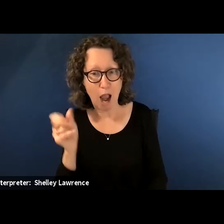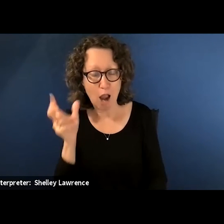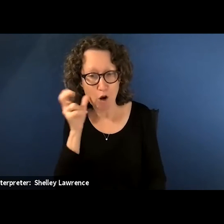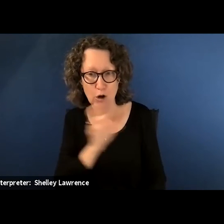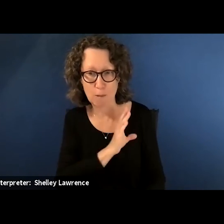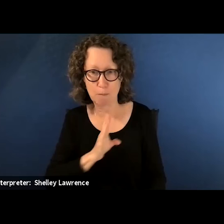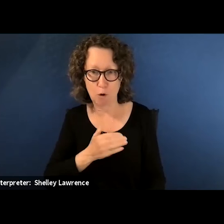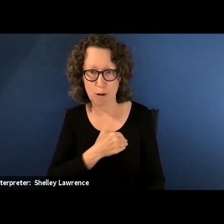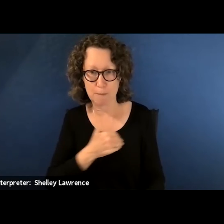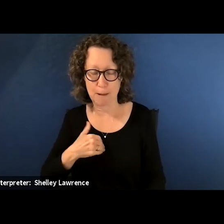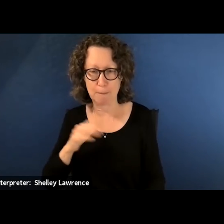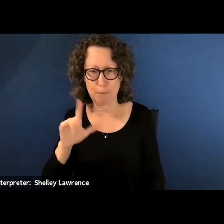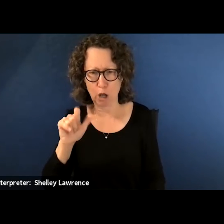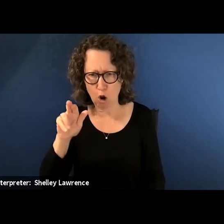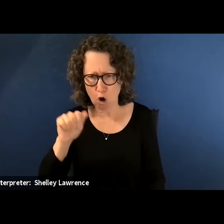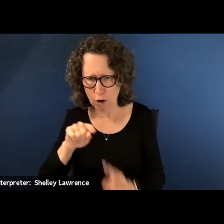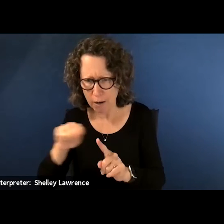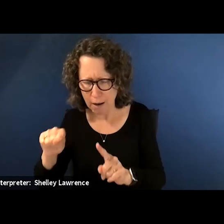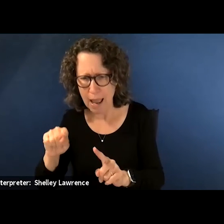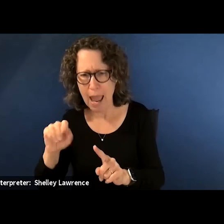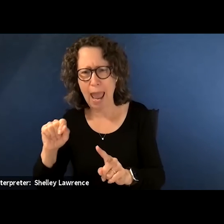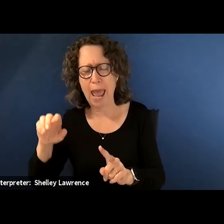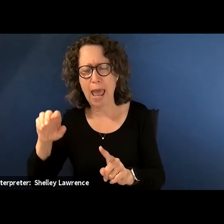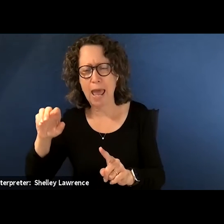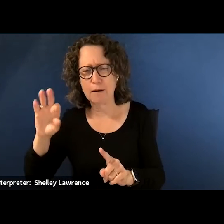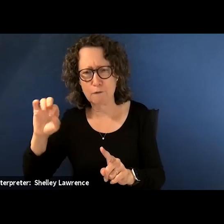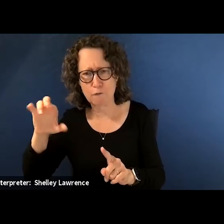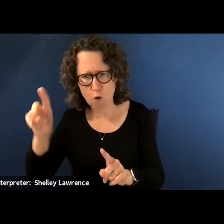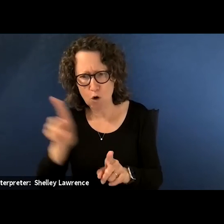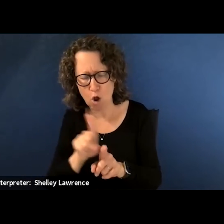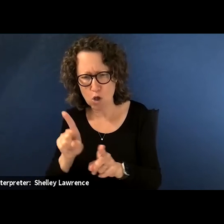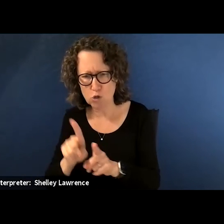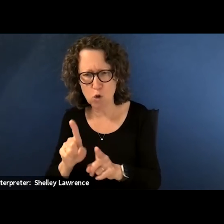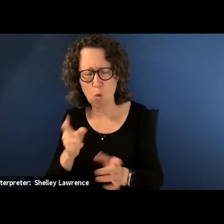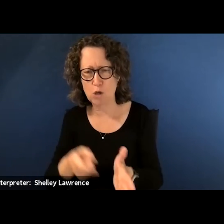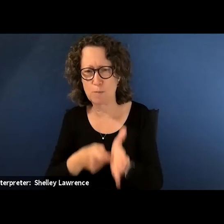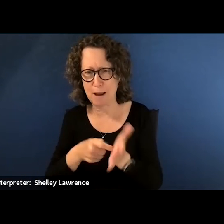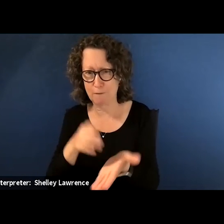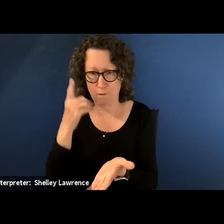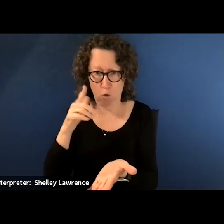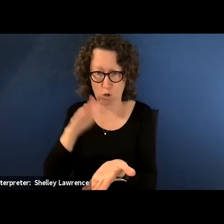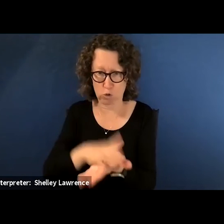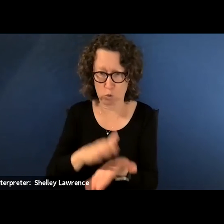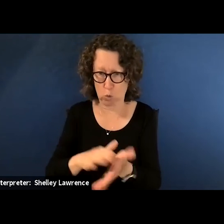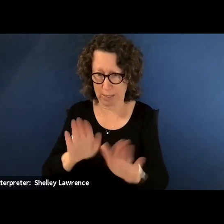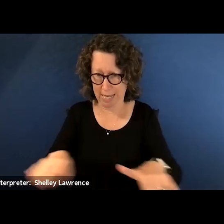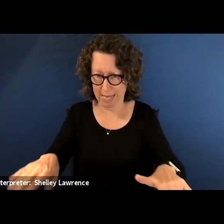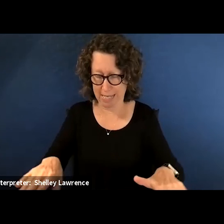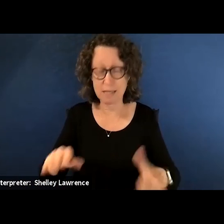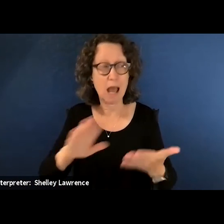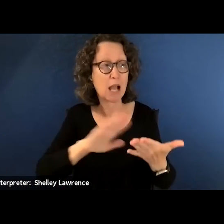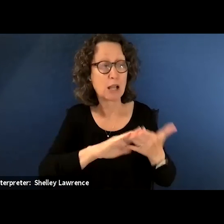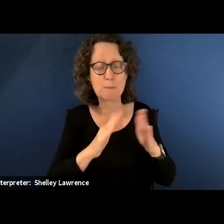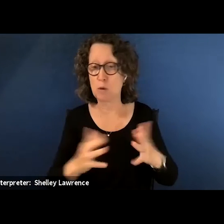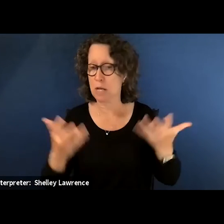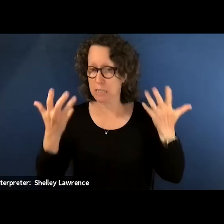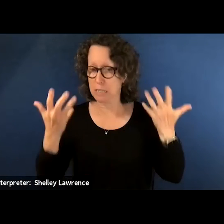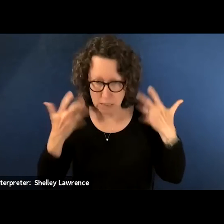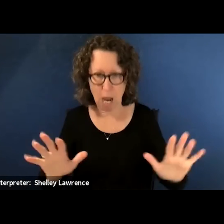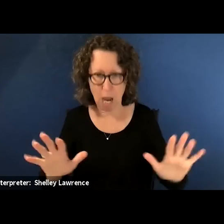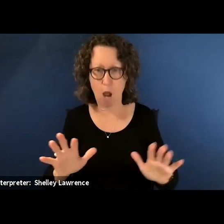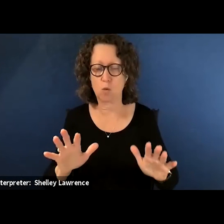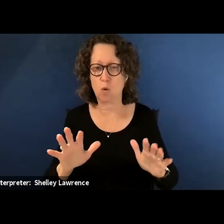quiero mencionar es algo que dijo la señora Laura Capps y la señora Kate Ford. Dijeron que ellos también